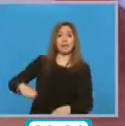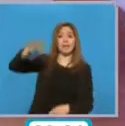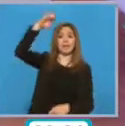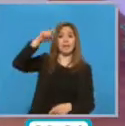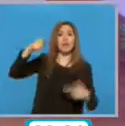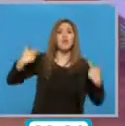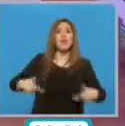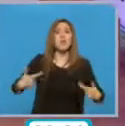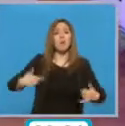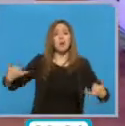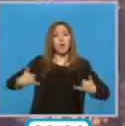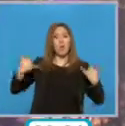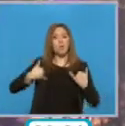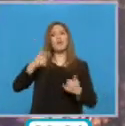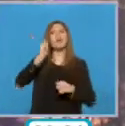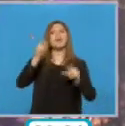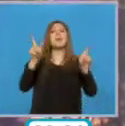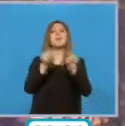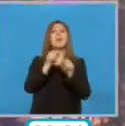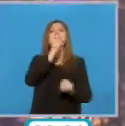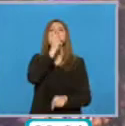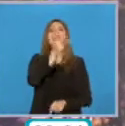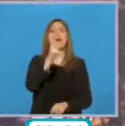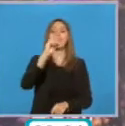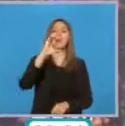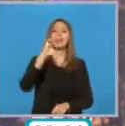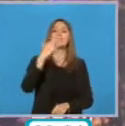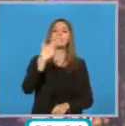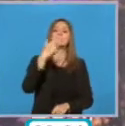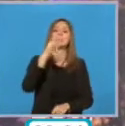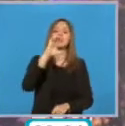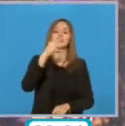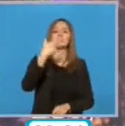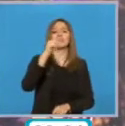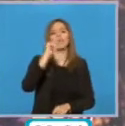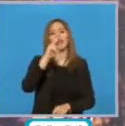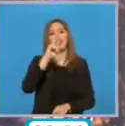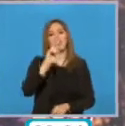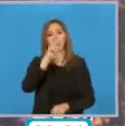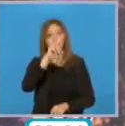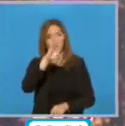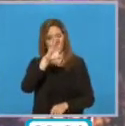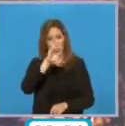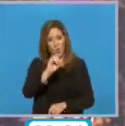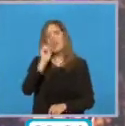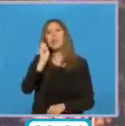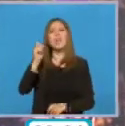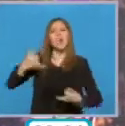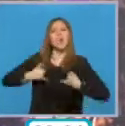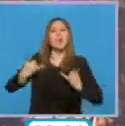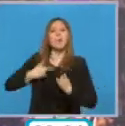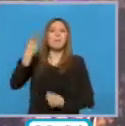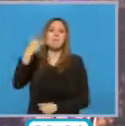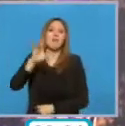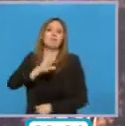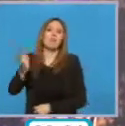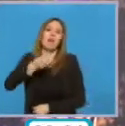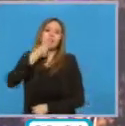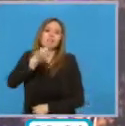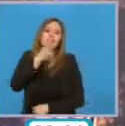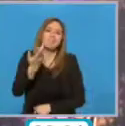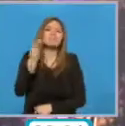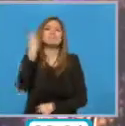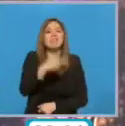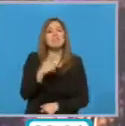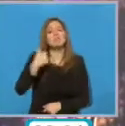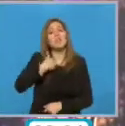chiquitas, como los chavorrucos, ¿no? Que mencionan. Es justo esto, yo creo que es tener como una buena aceptación del envejecimiento, ¿no?